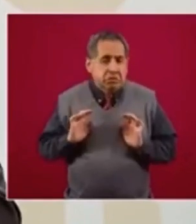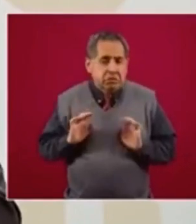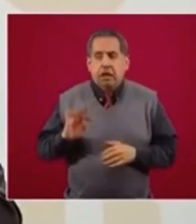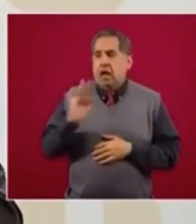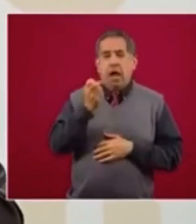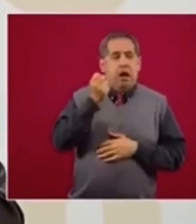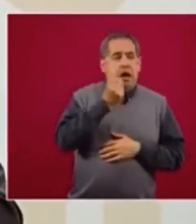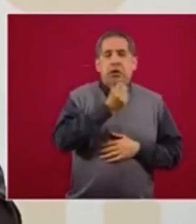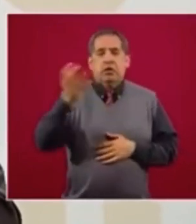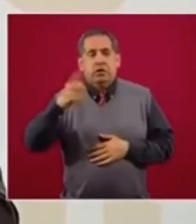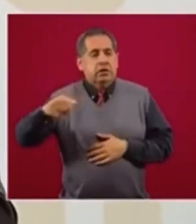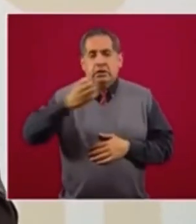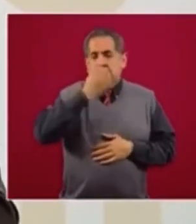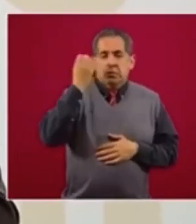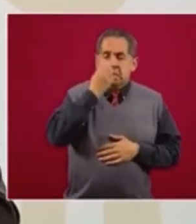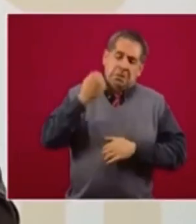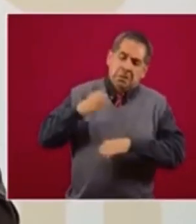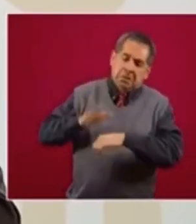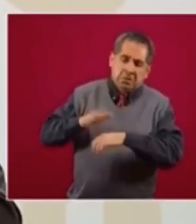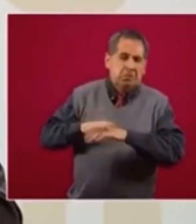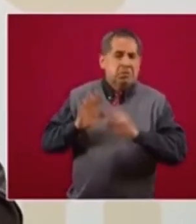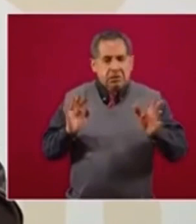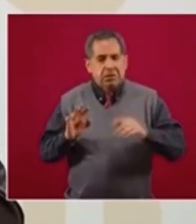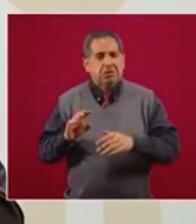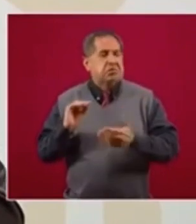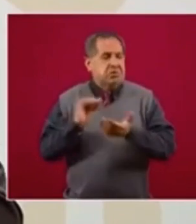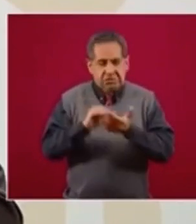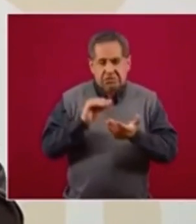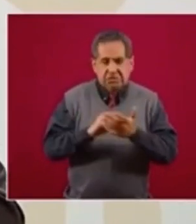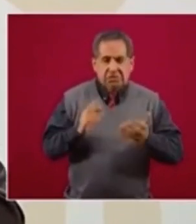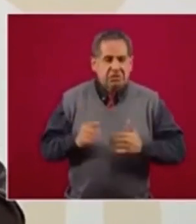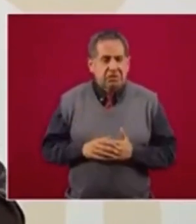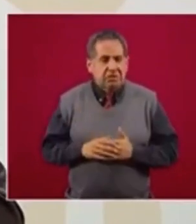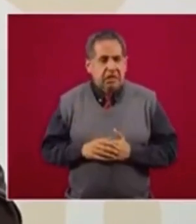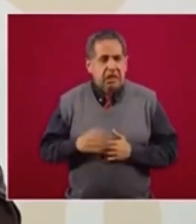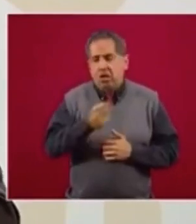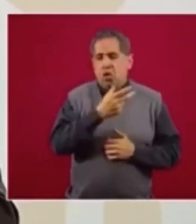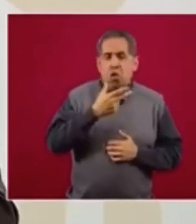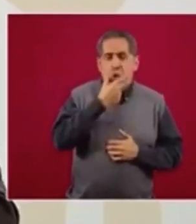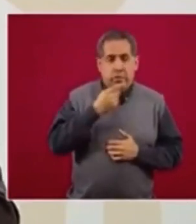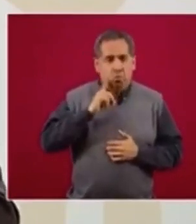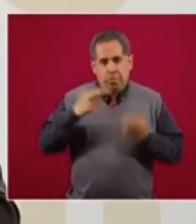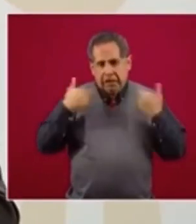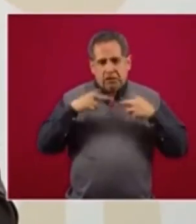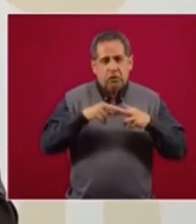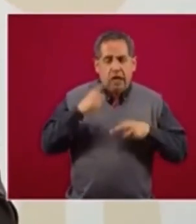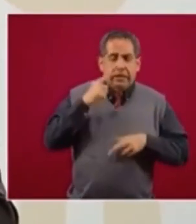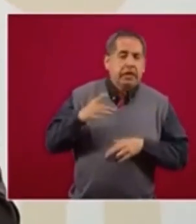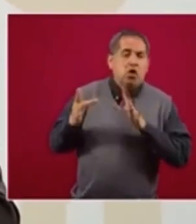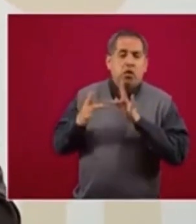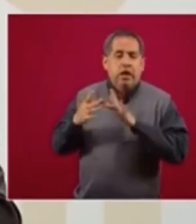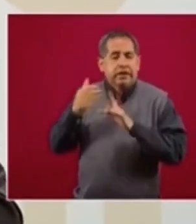han precisamente dicho que van a seguir las maestras y los maestros a sus